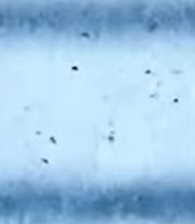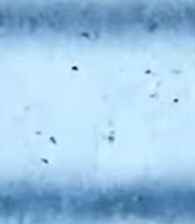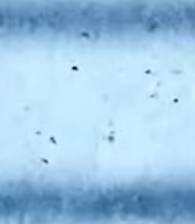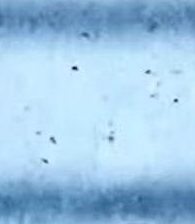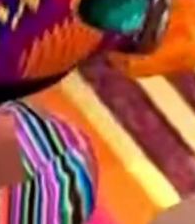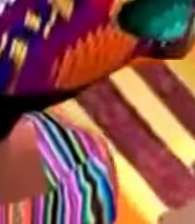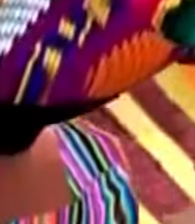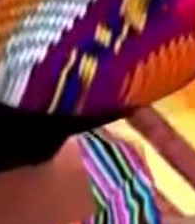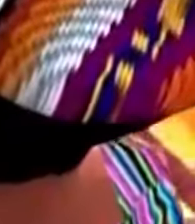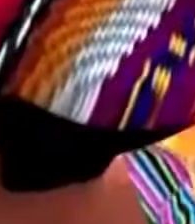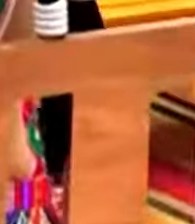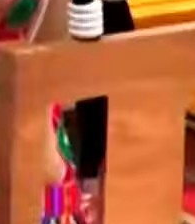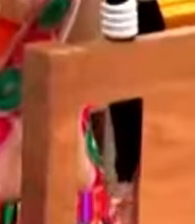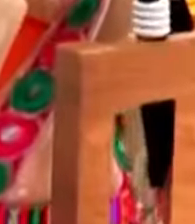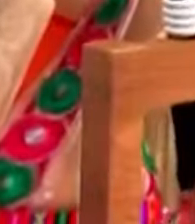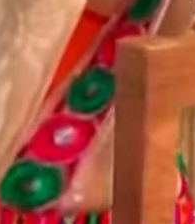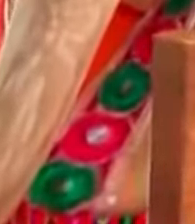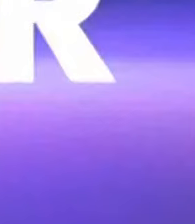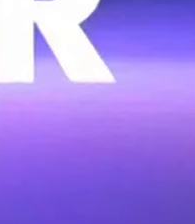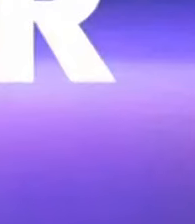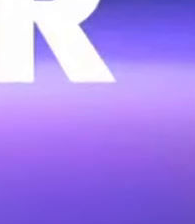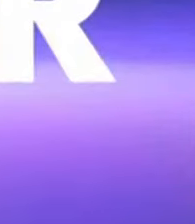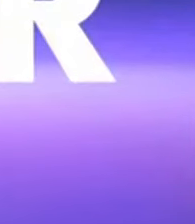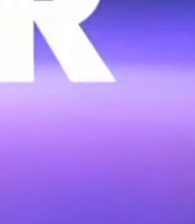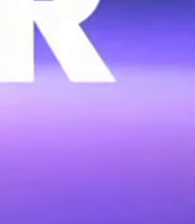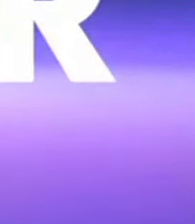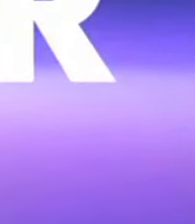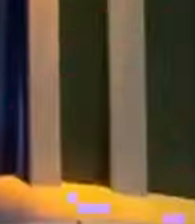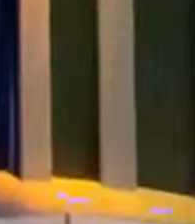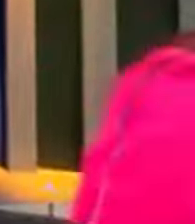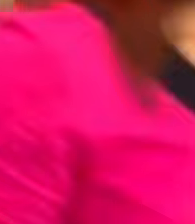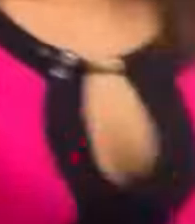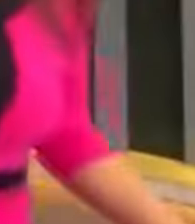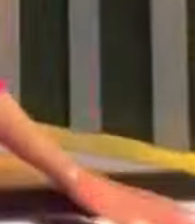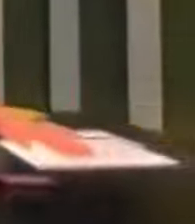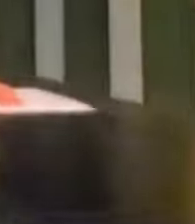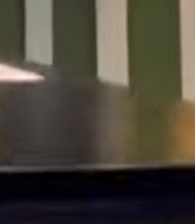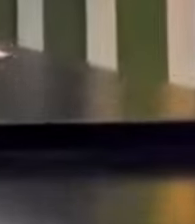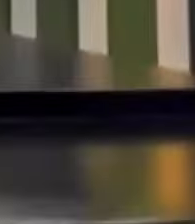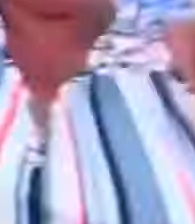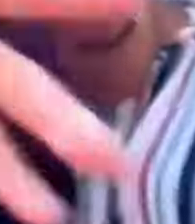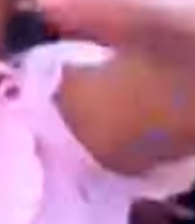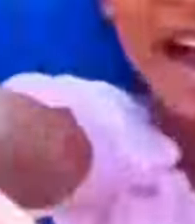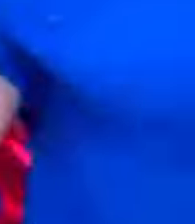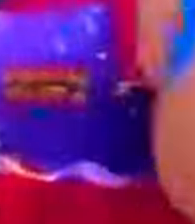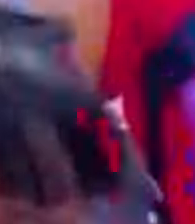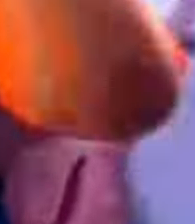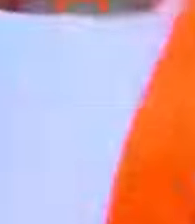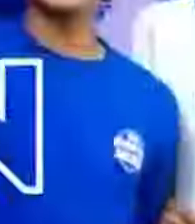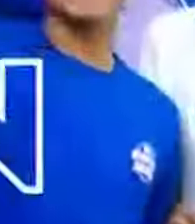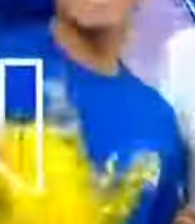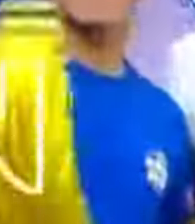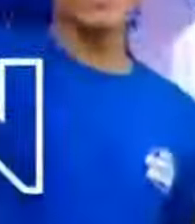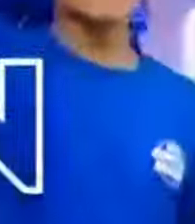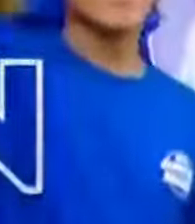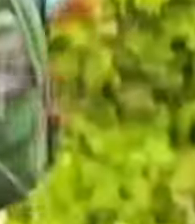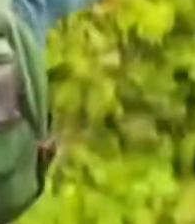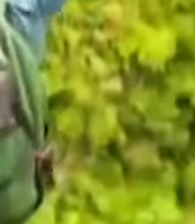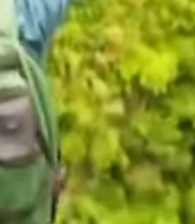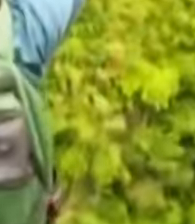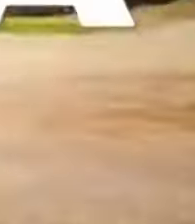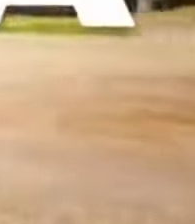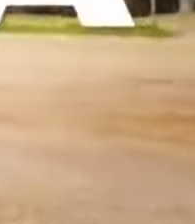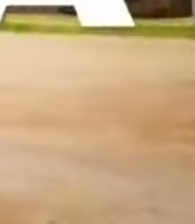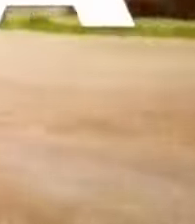celulares inteligentes, tabletas y todo tipo de televisores para brindar información, entretenimiento,